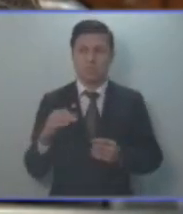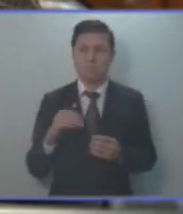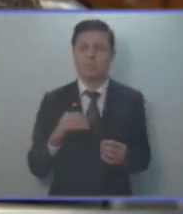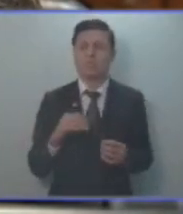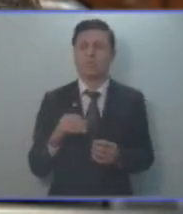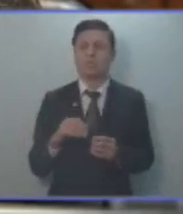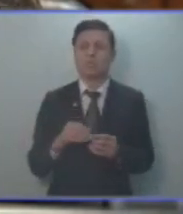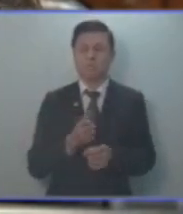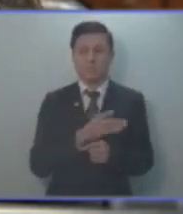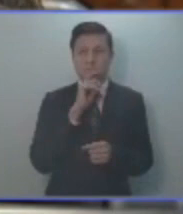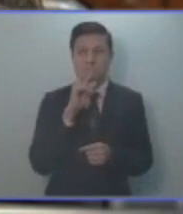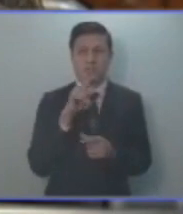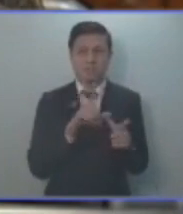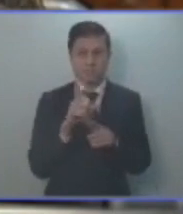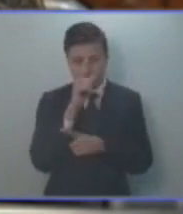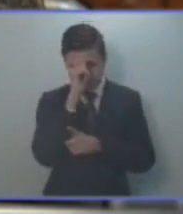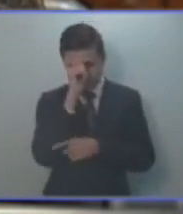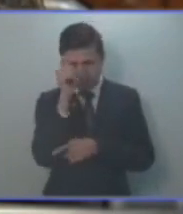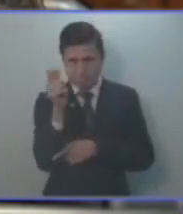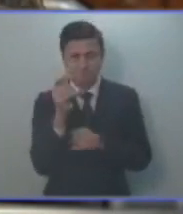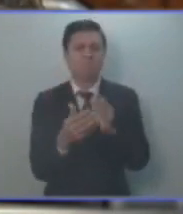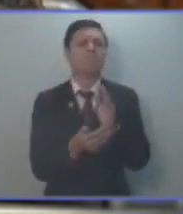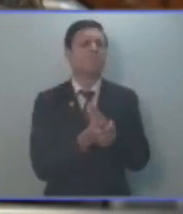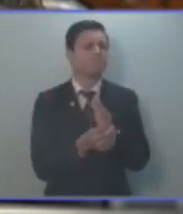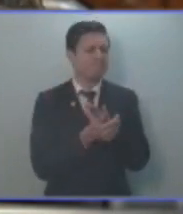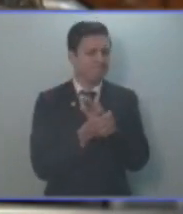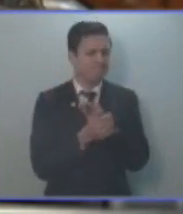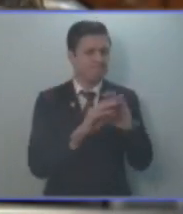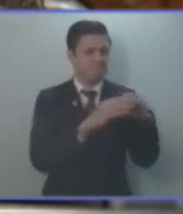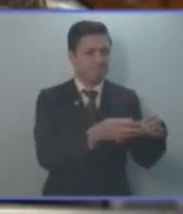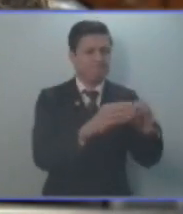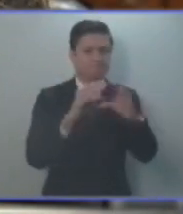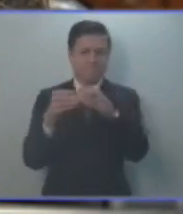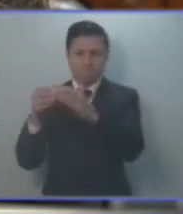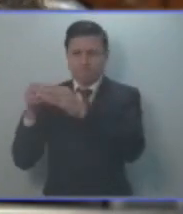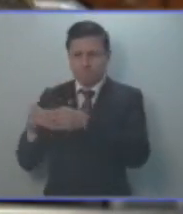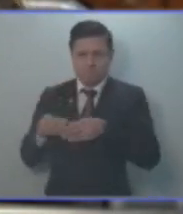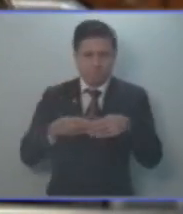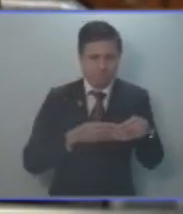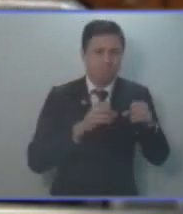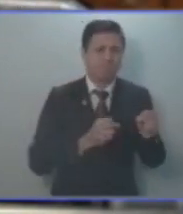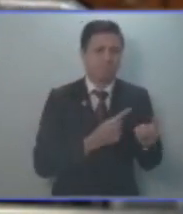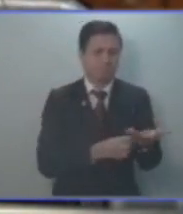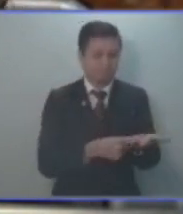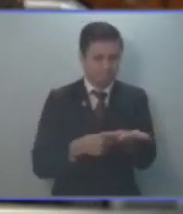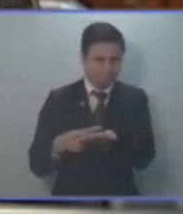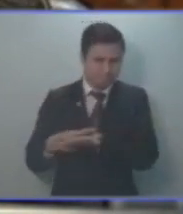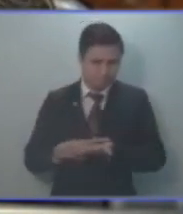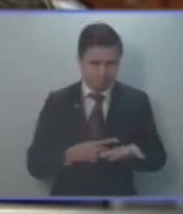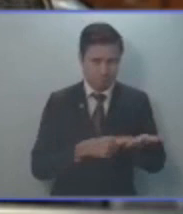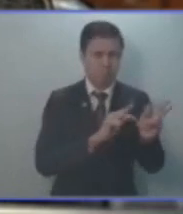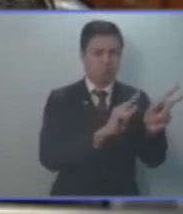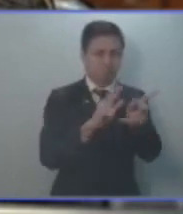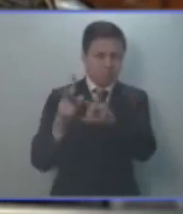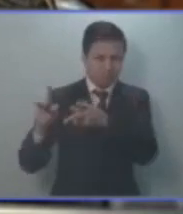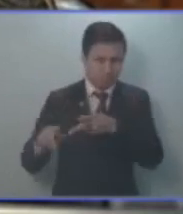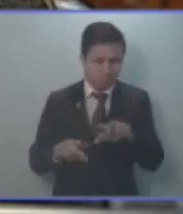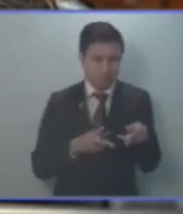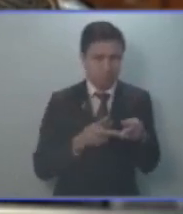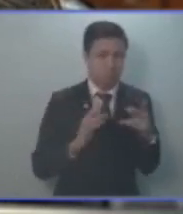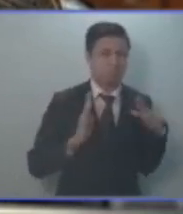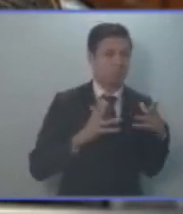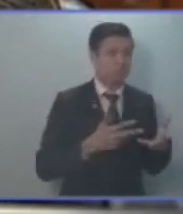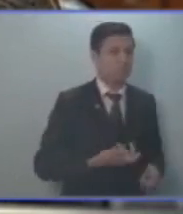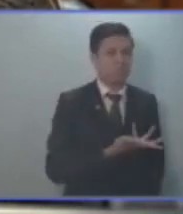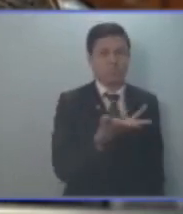reconoce la capacidad de concertación y consenso a la que llegamos entre nuestro gobierno y